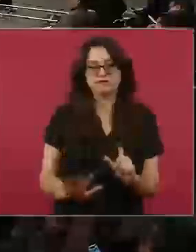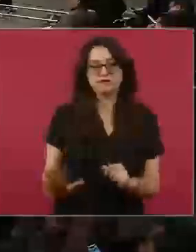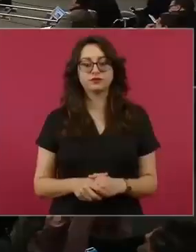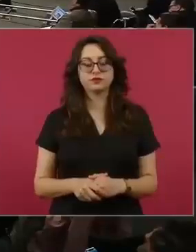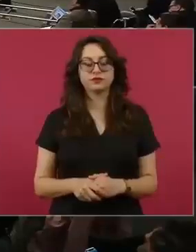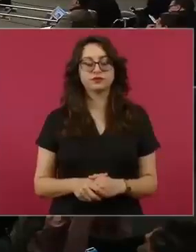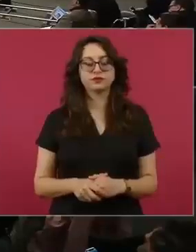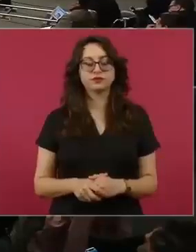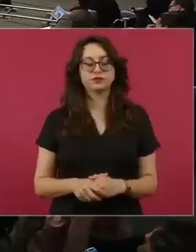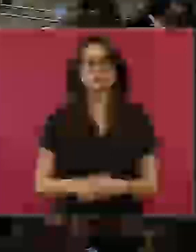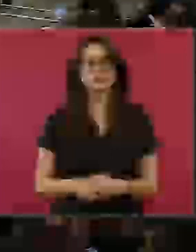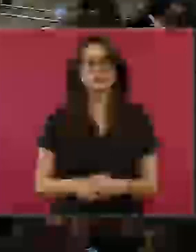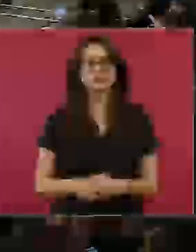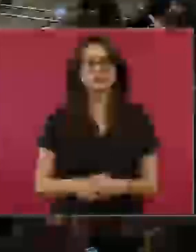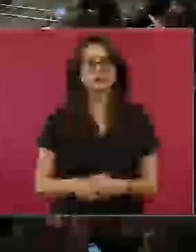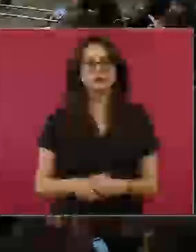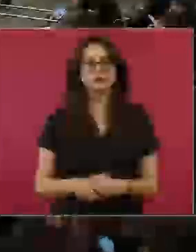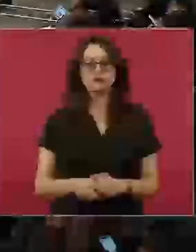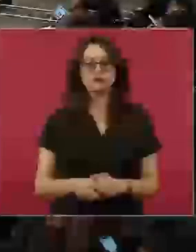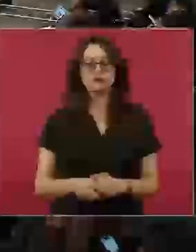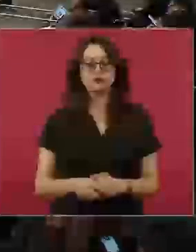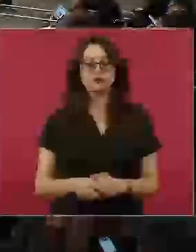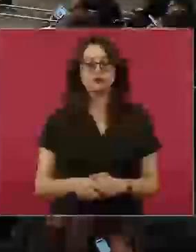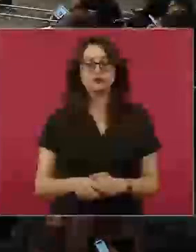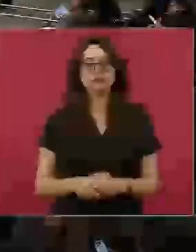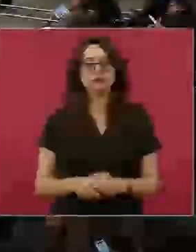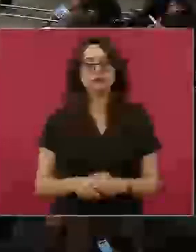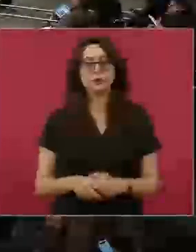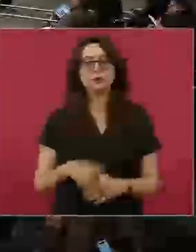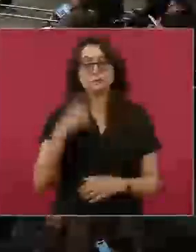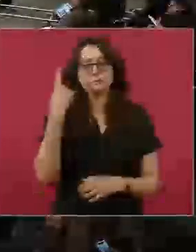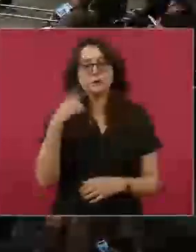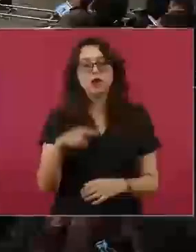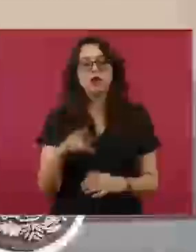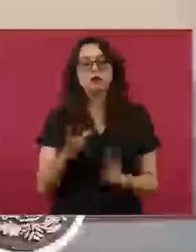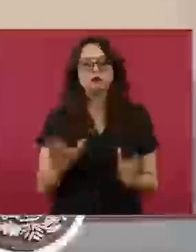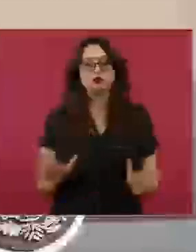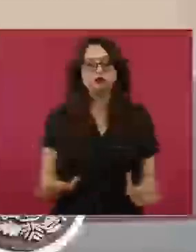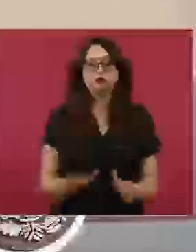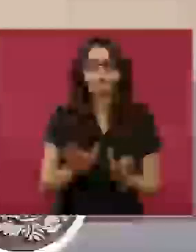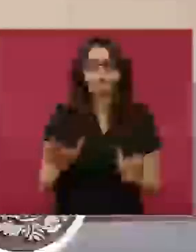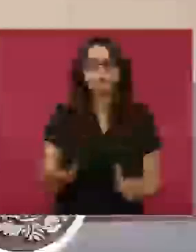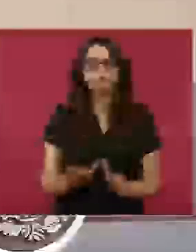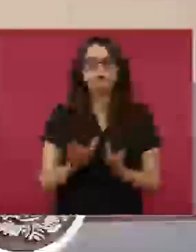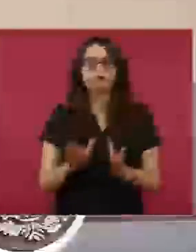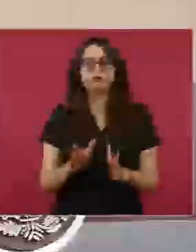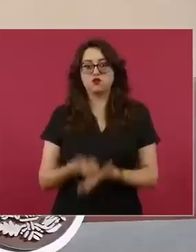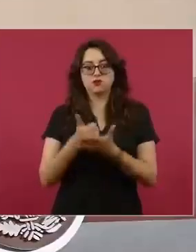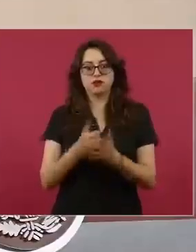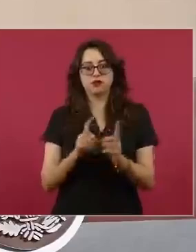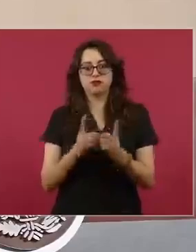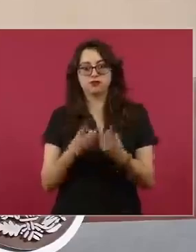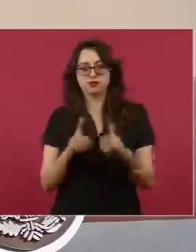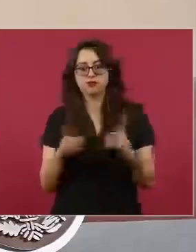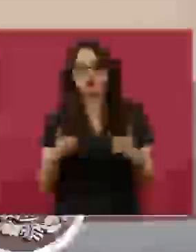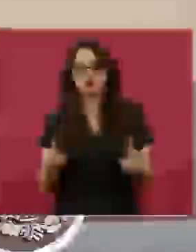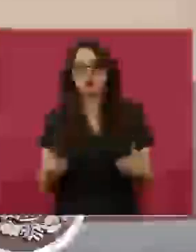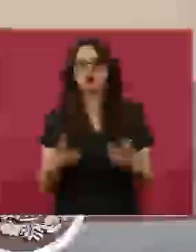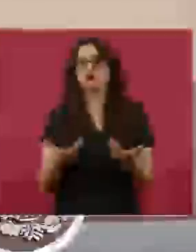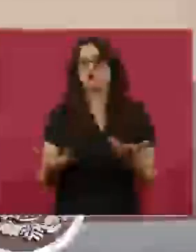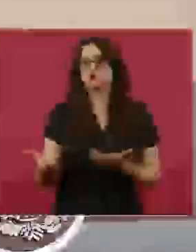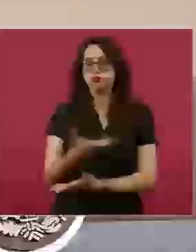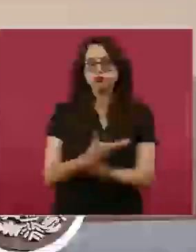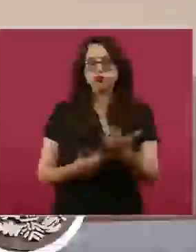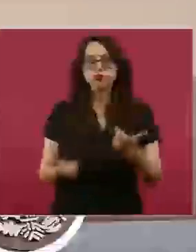a las oportunidades de crecimiento y distribución de la riqueza.